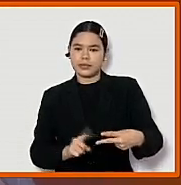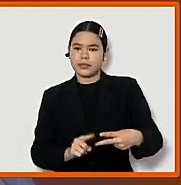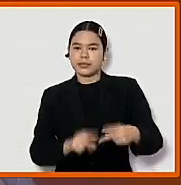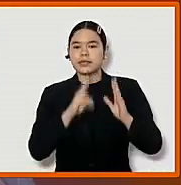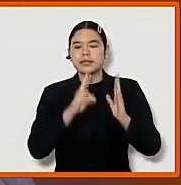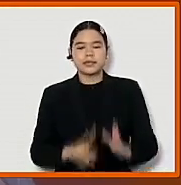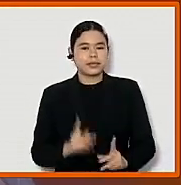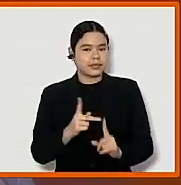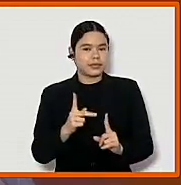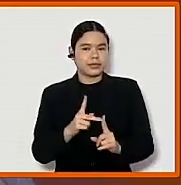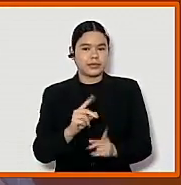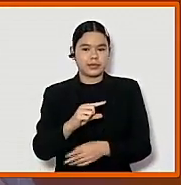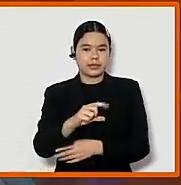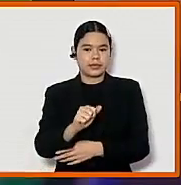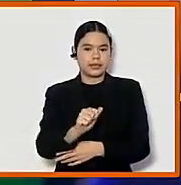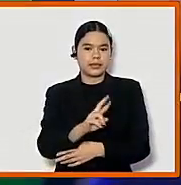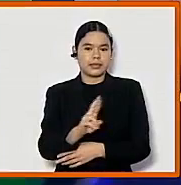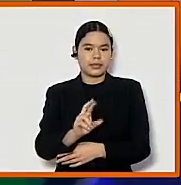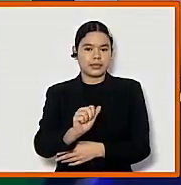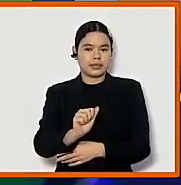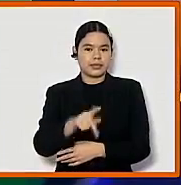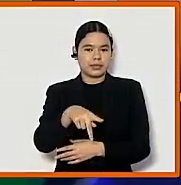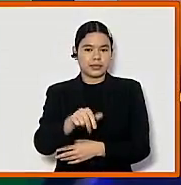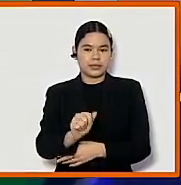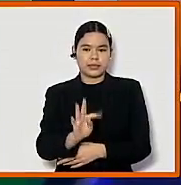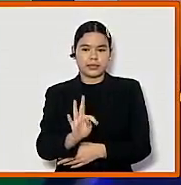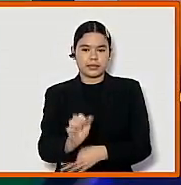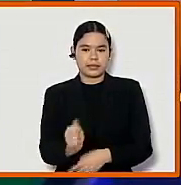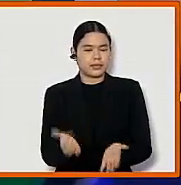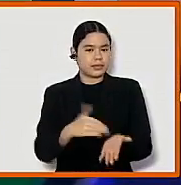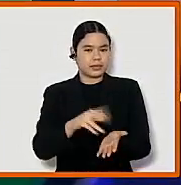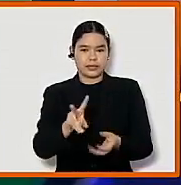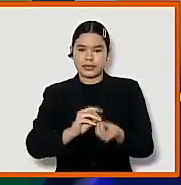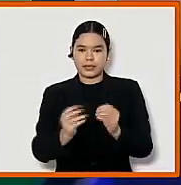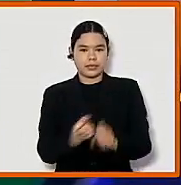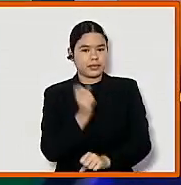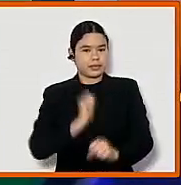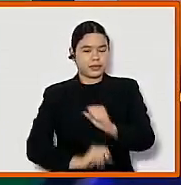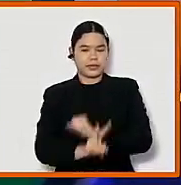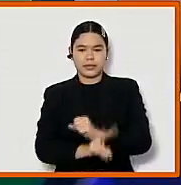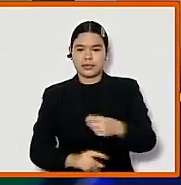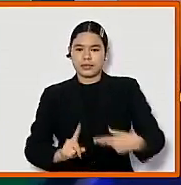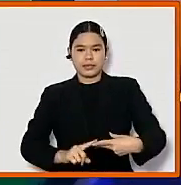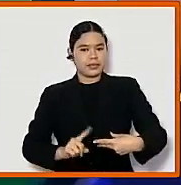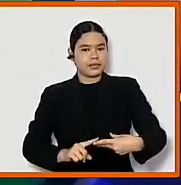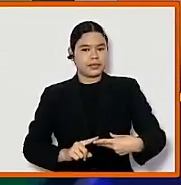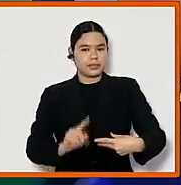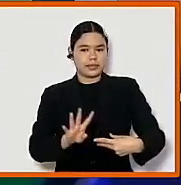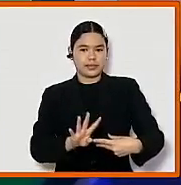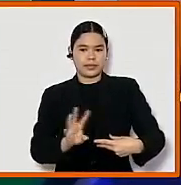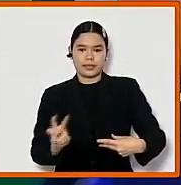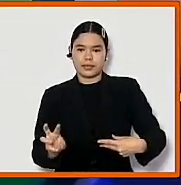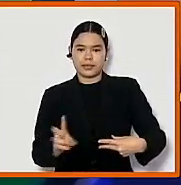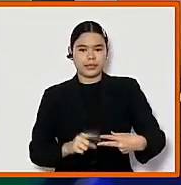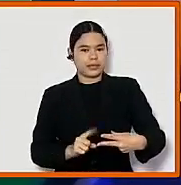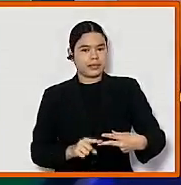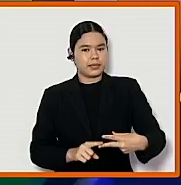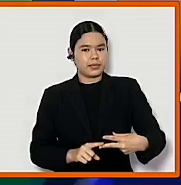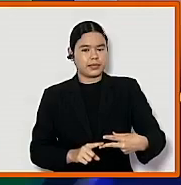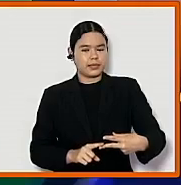su catrachada Garrapata. Con mucho gusto, repito los números favorecidos para premiados. Posición 1, 46. Posición